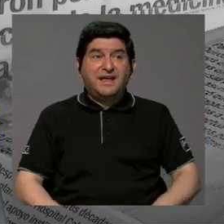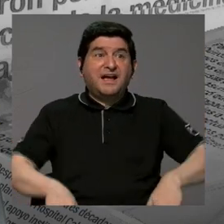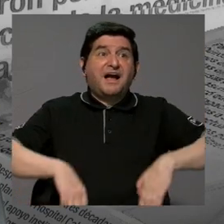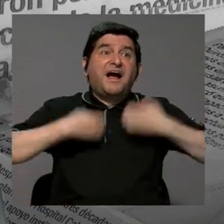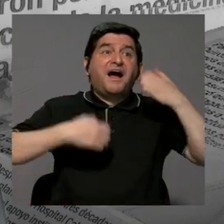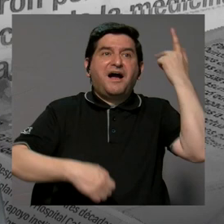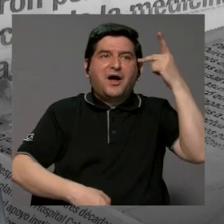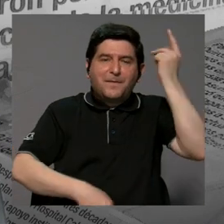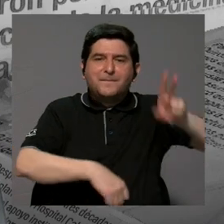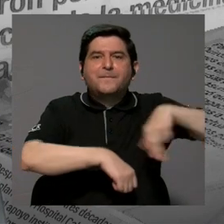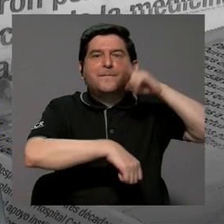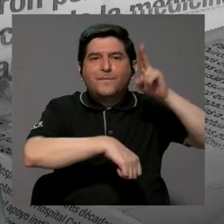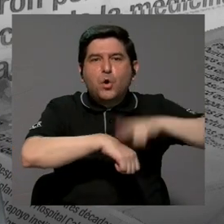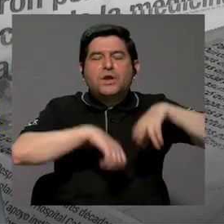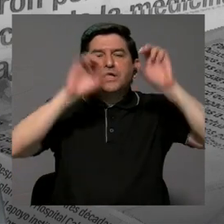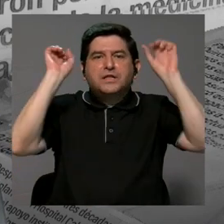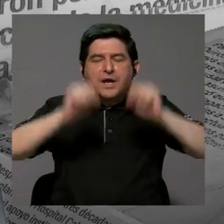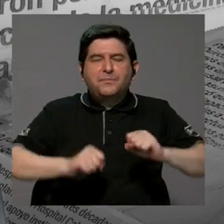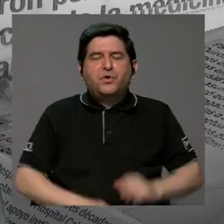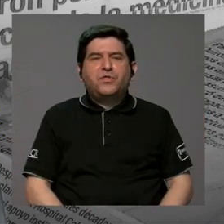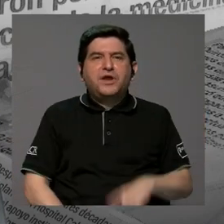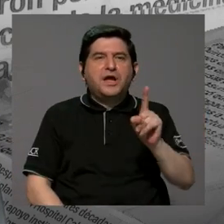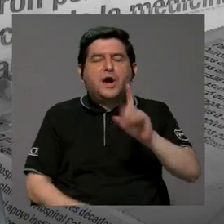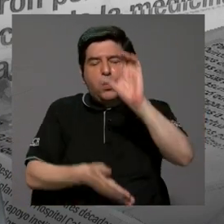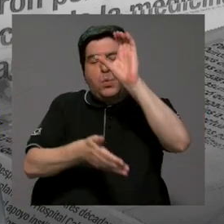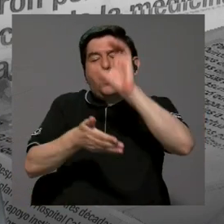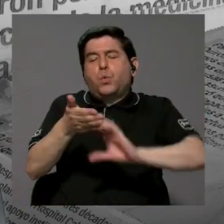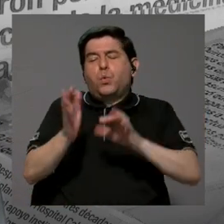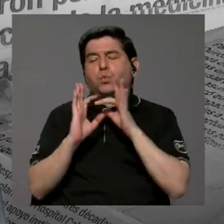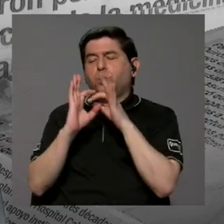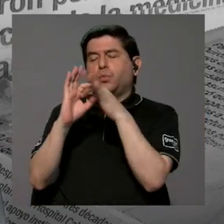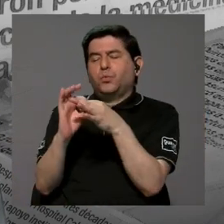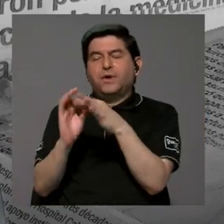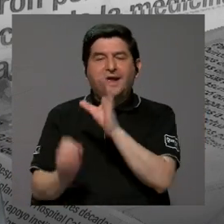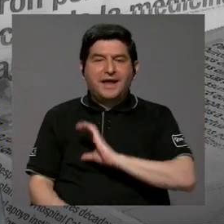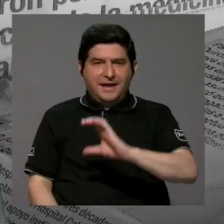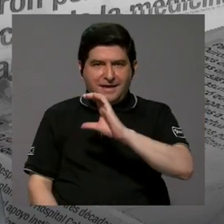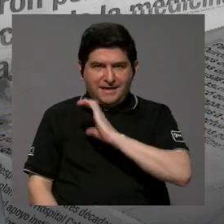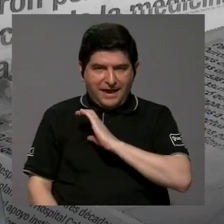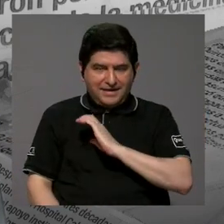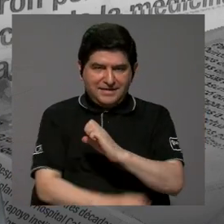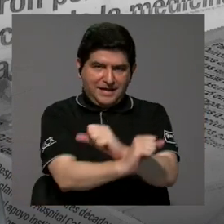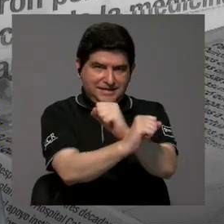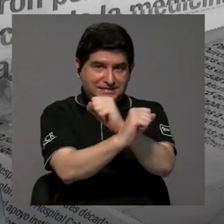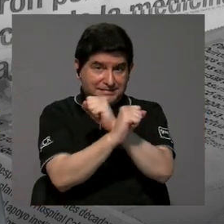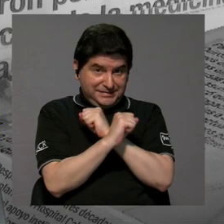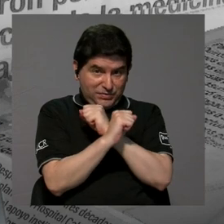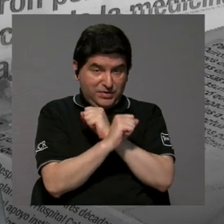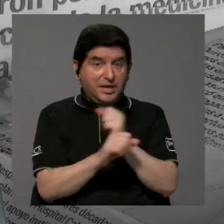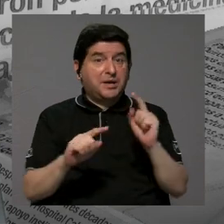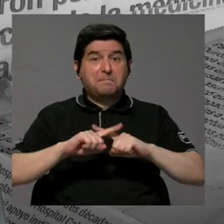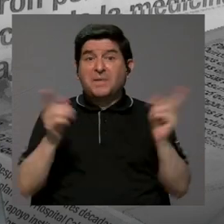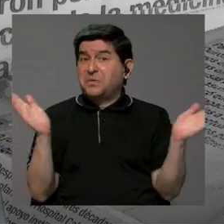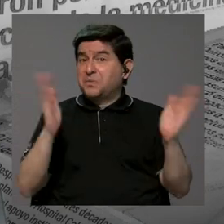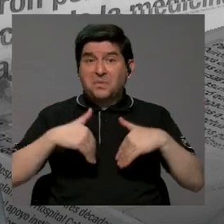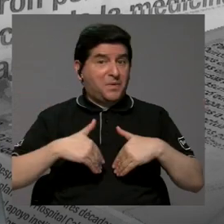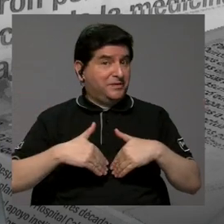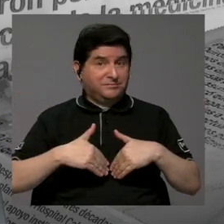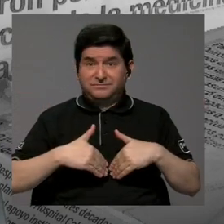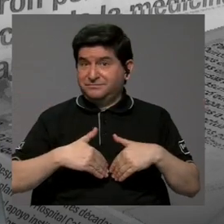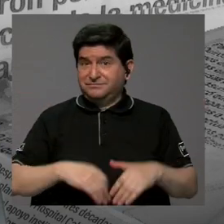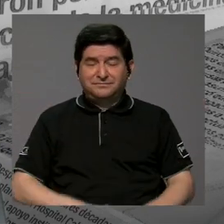existiese una política nacional, podría tener algún capítulo que tenga que ver con calidad, con seguridad, y no existe,